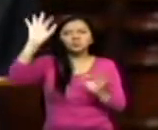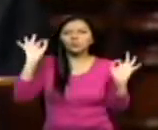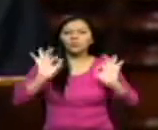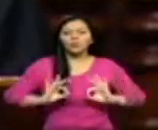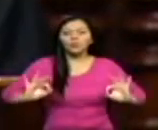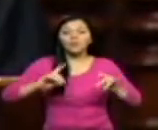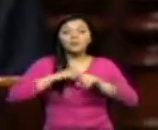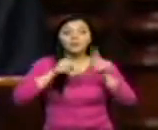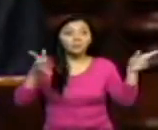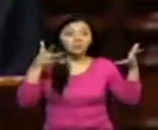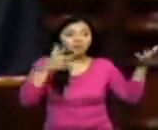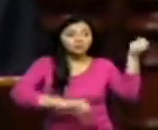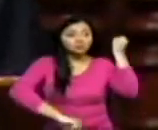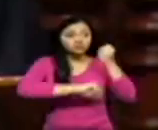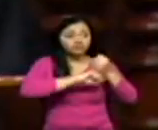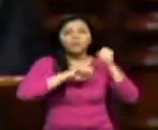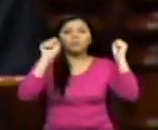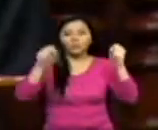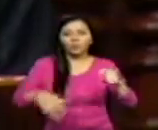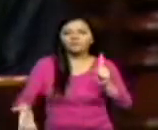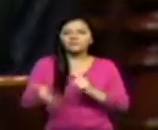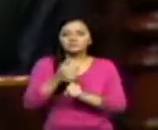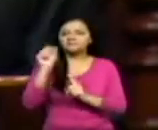con ustedes todo lo es.